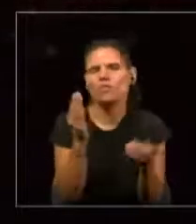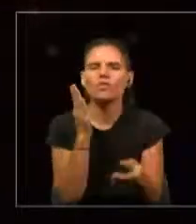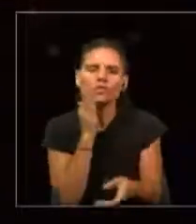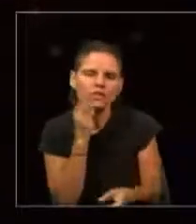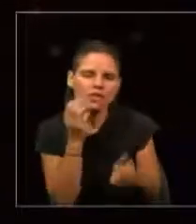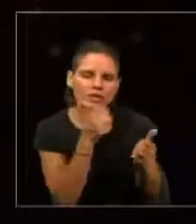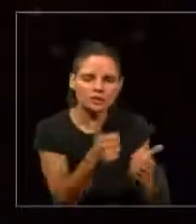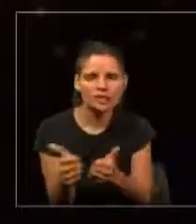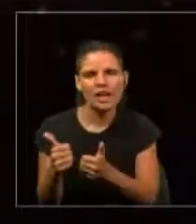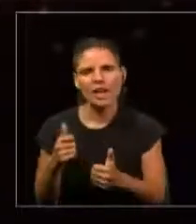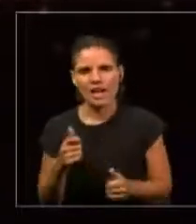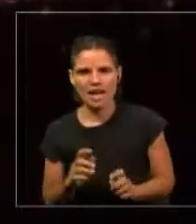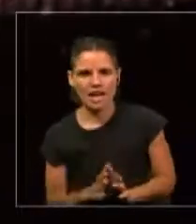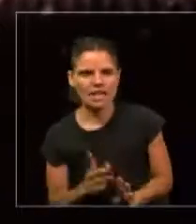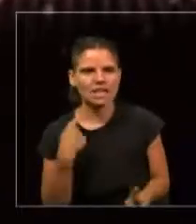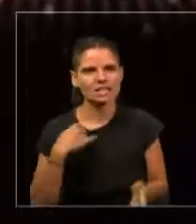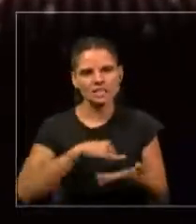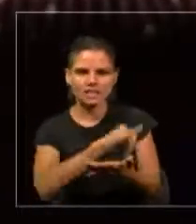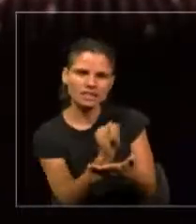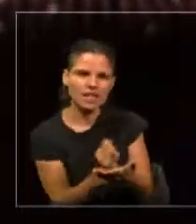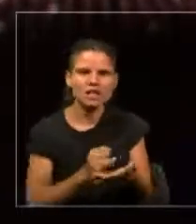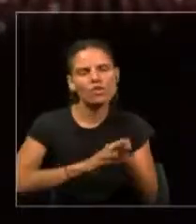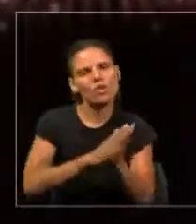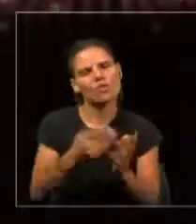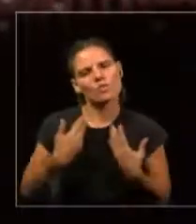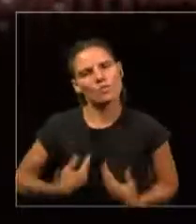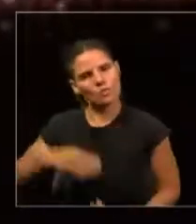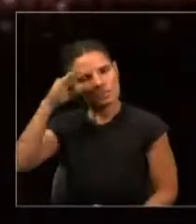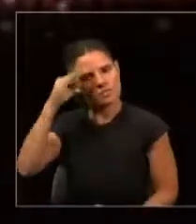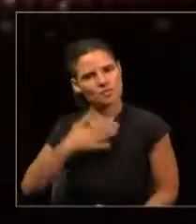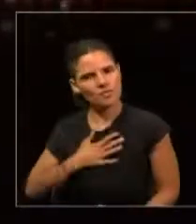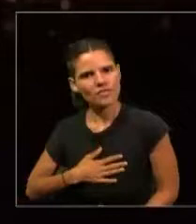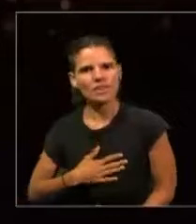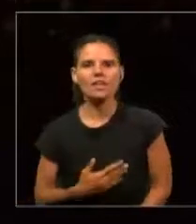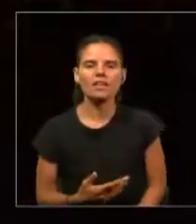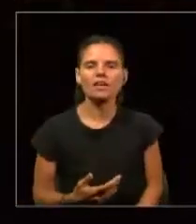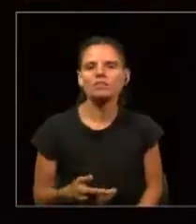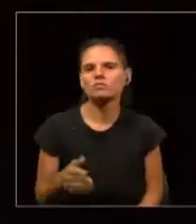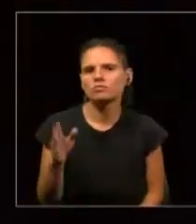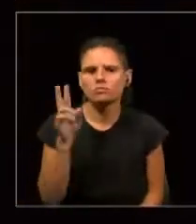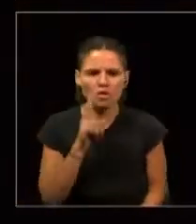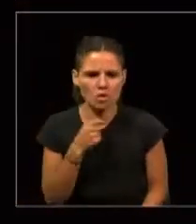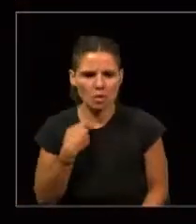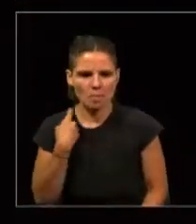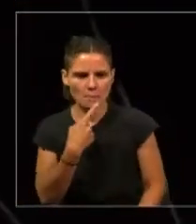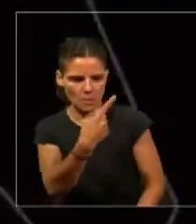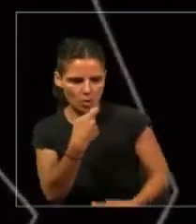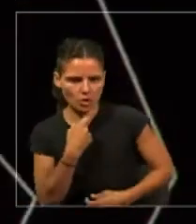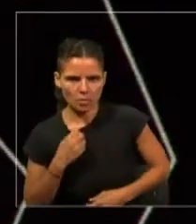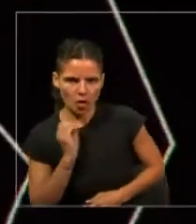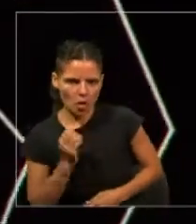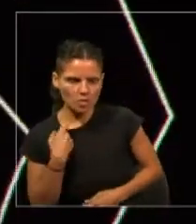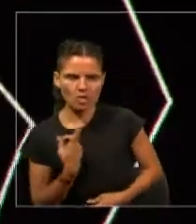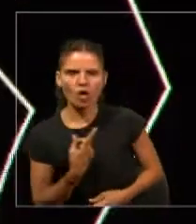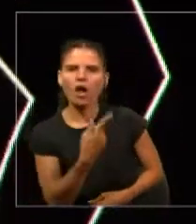intenciones y sin diseñar nuestras existencias, sin siquiera pedirnos nuestra opinión.